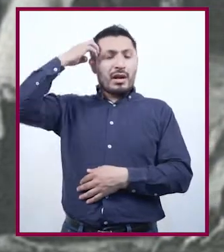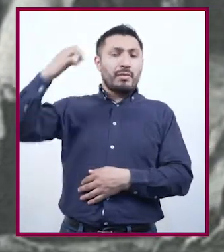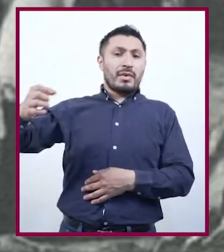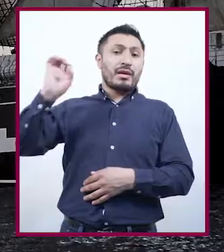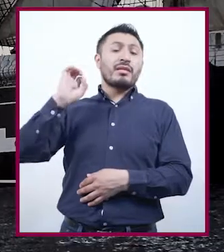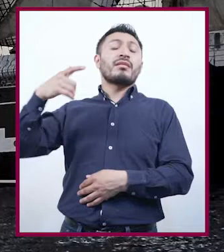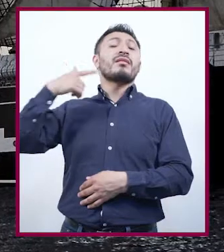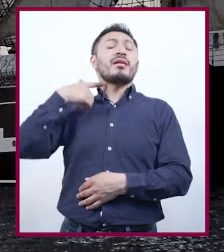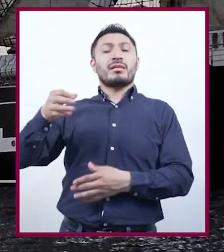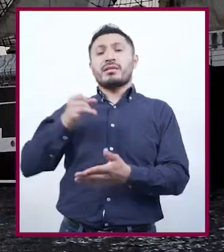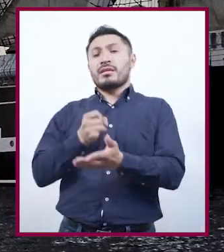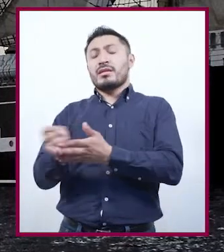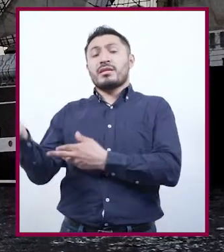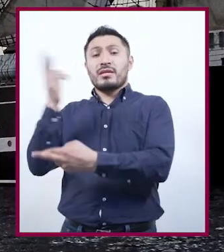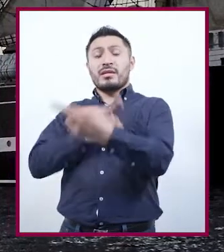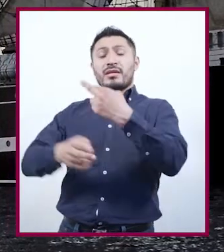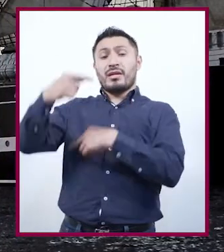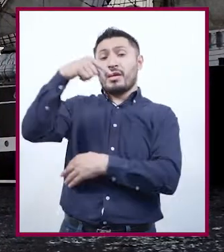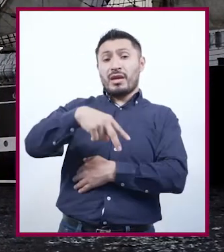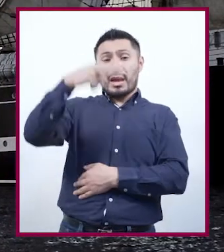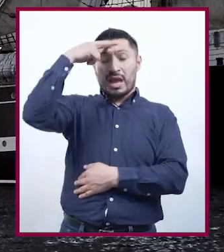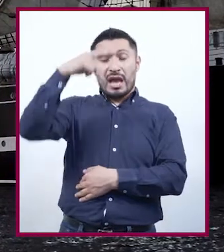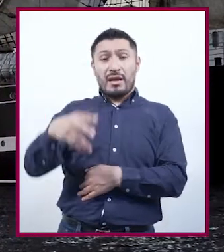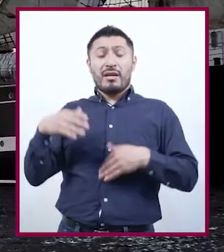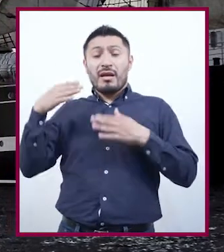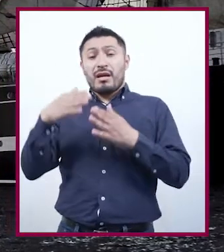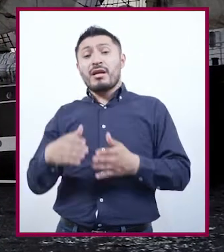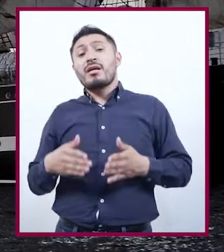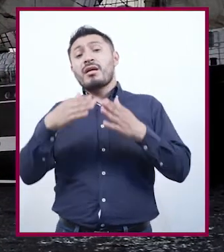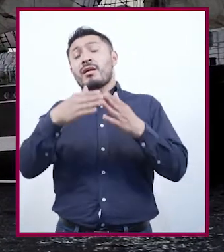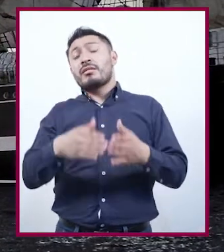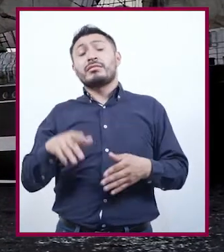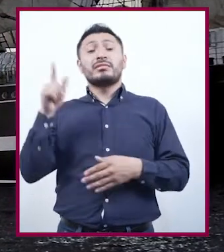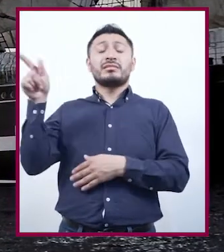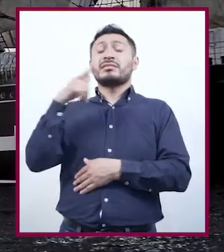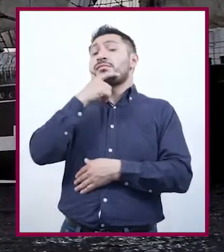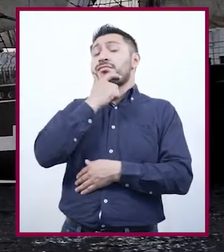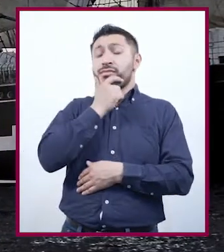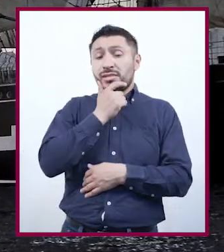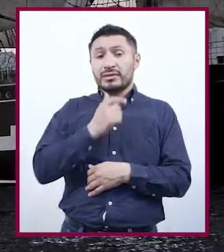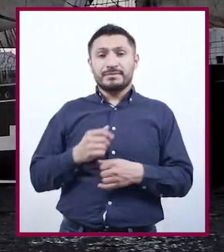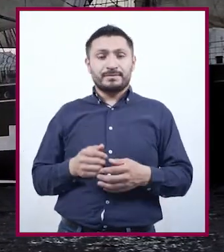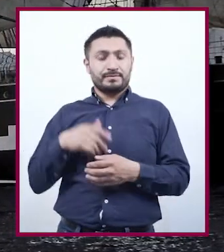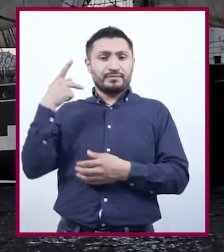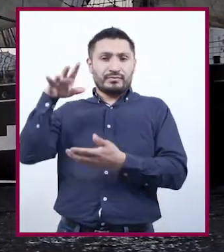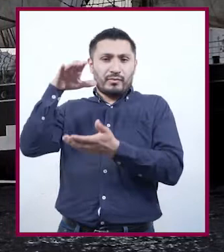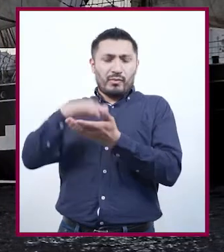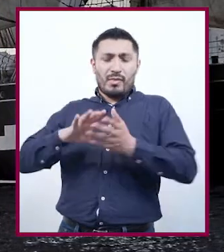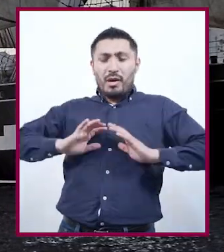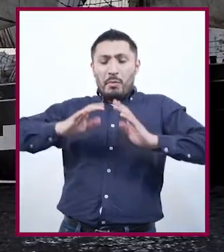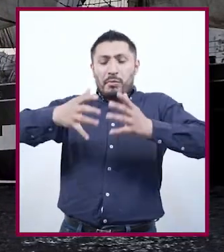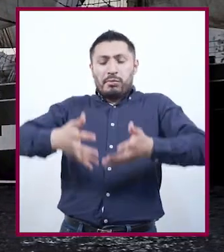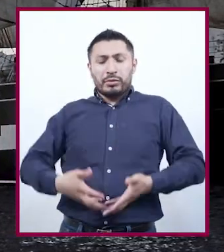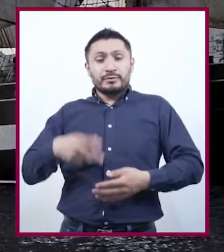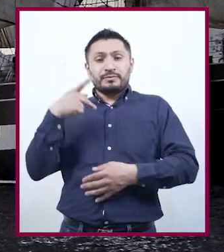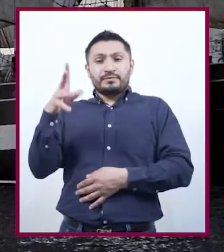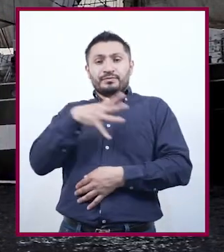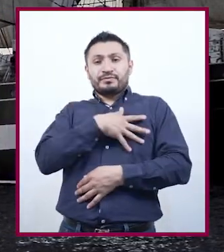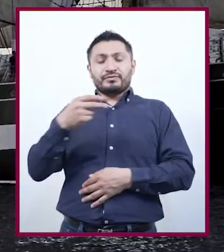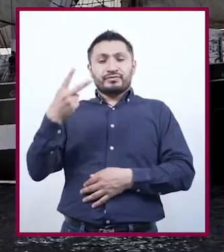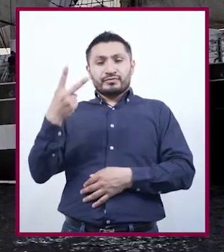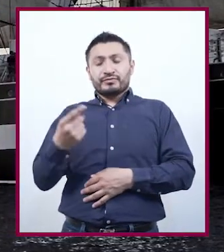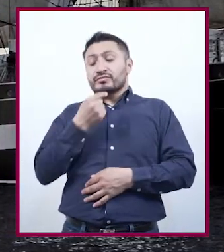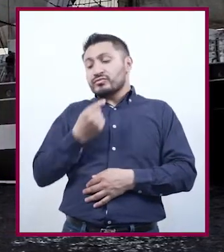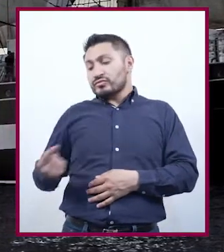emperador decidió volver a México a bordo de un bergantín inglés llamado Spring. Lo acompañaba su esposa embarazada y